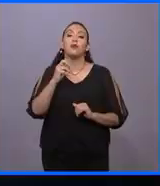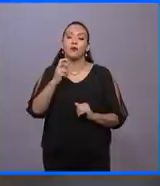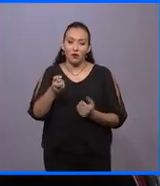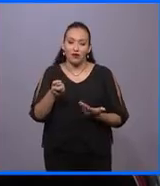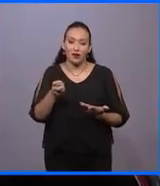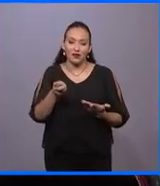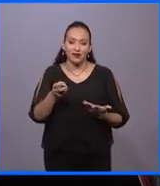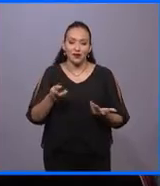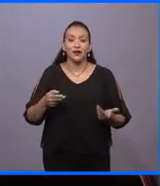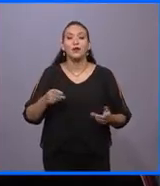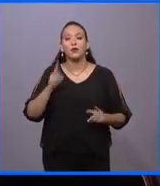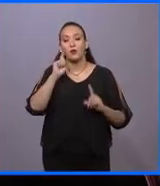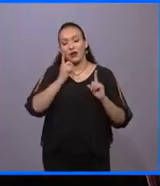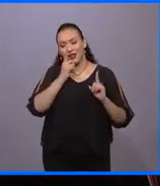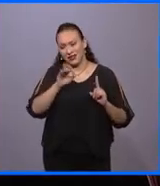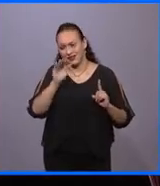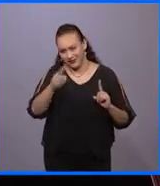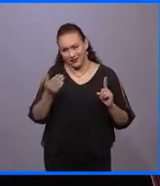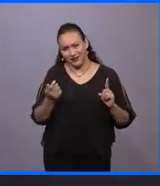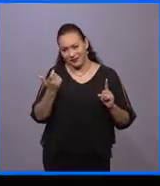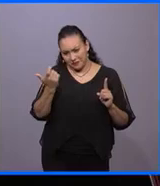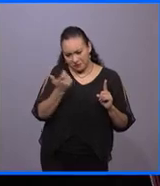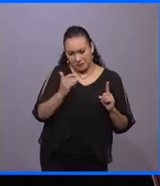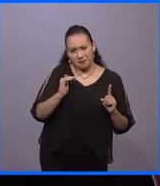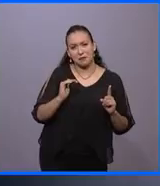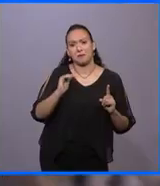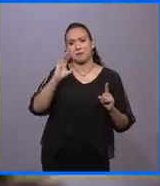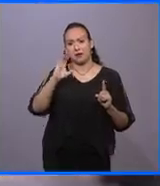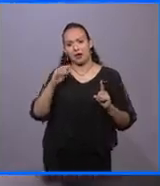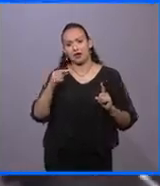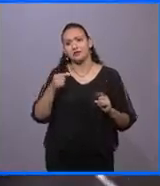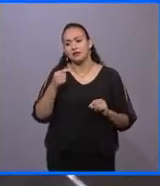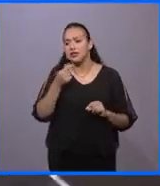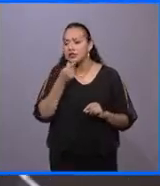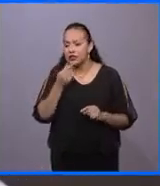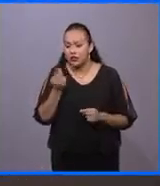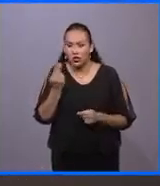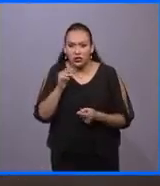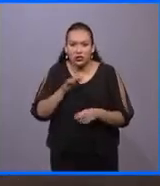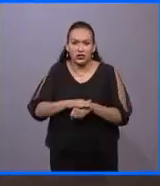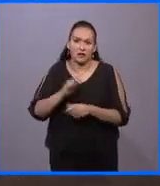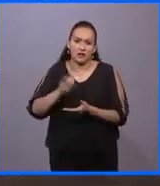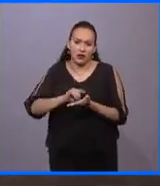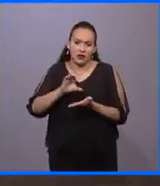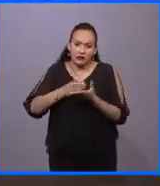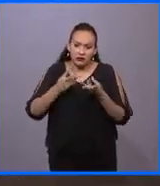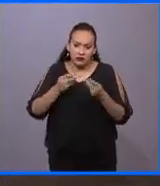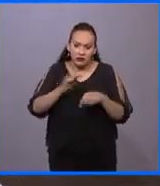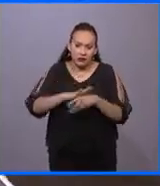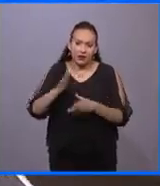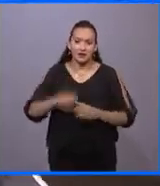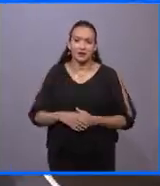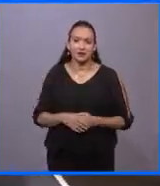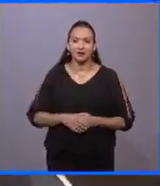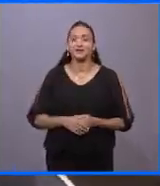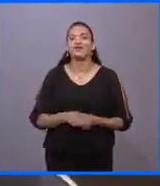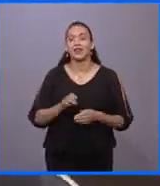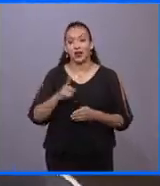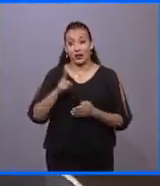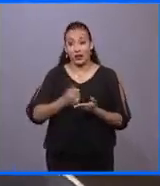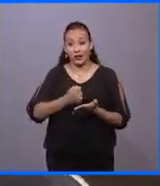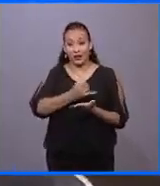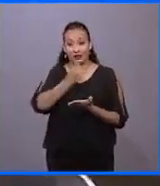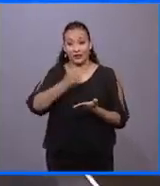de realizar una interpretación que favoreciera la protección más amplia al destinatario del programa. En la sentencia se